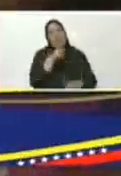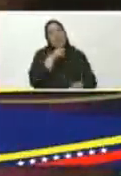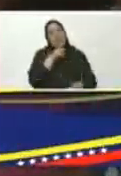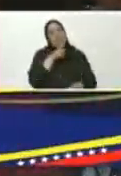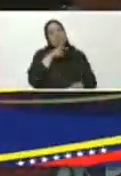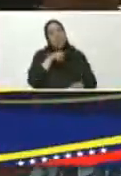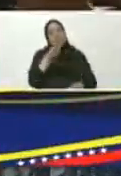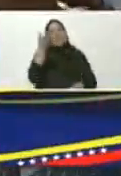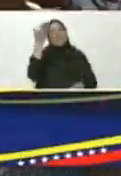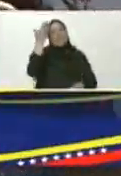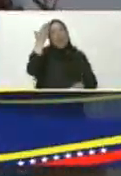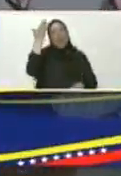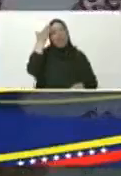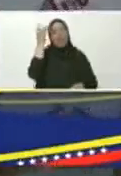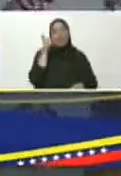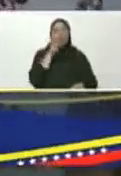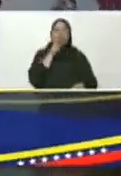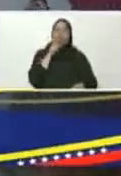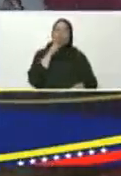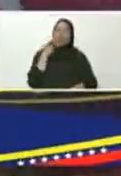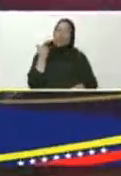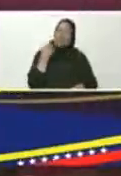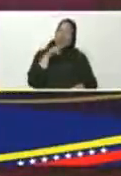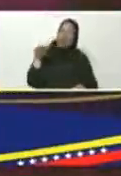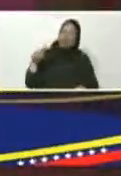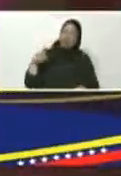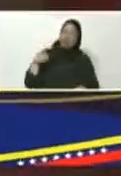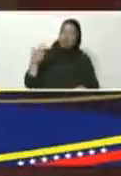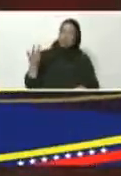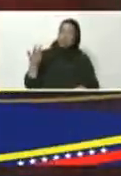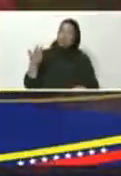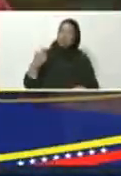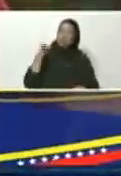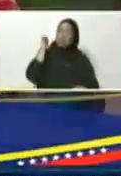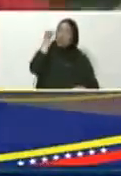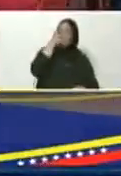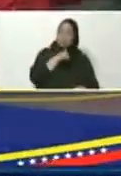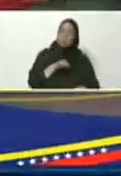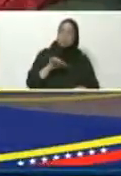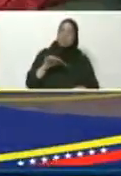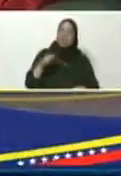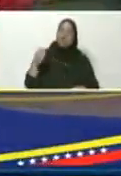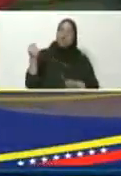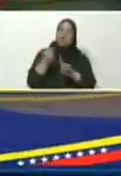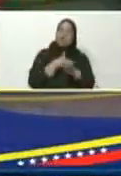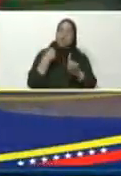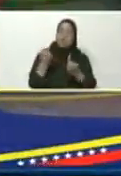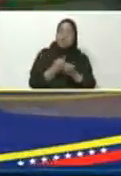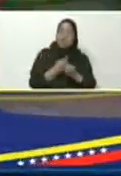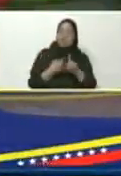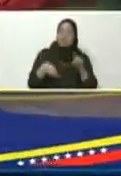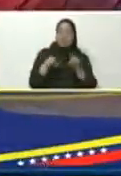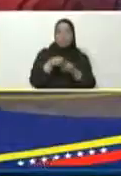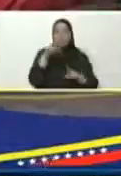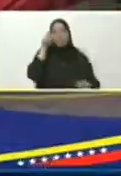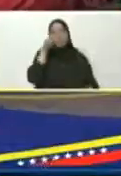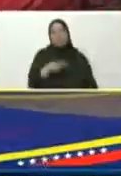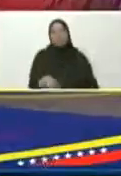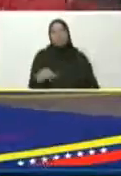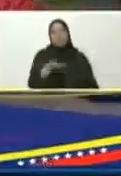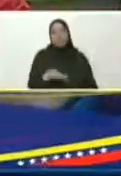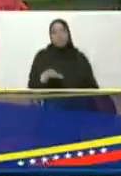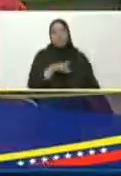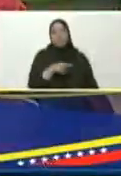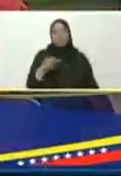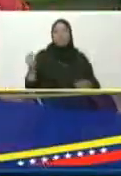sabe lo complejo que nos ha tocado a nosotros resistir en esta lucha. Y ahí está, este pueblo ahí está,